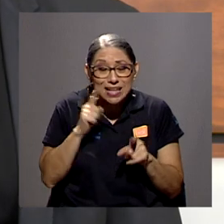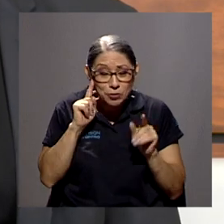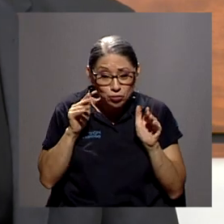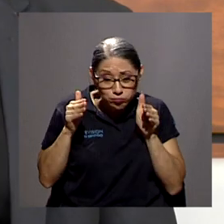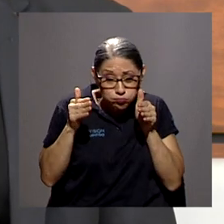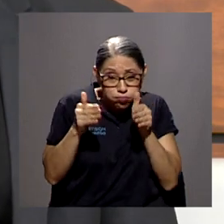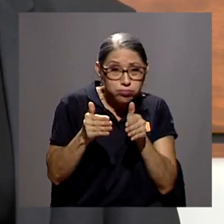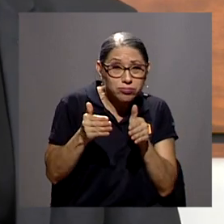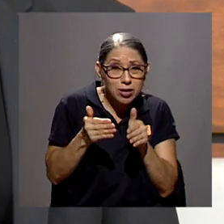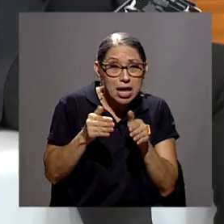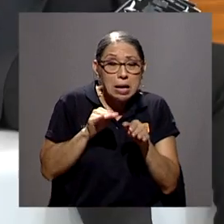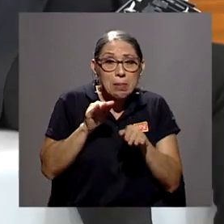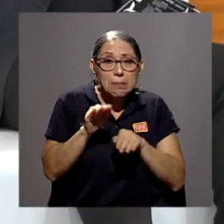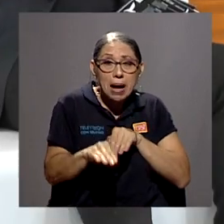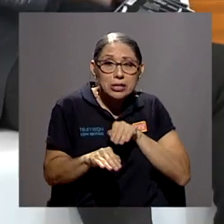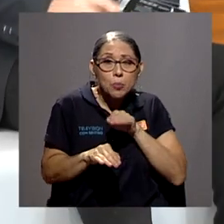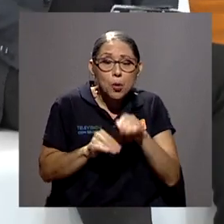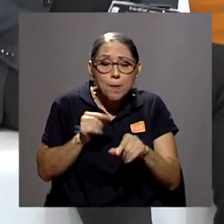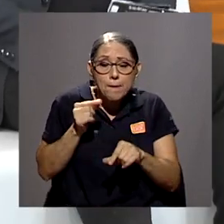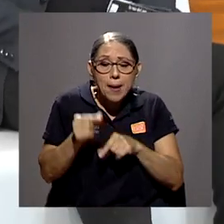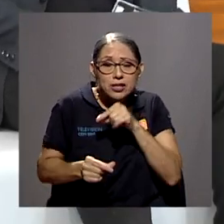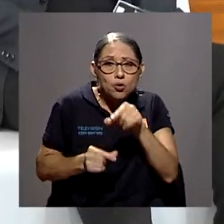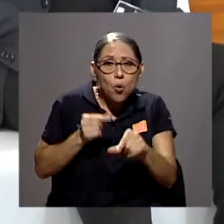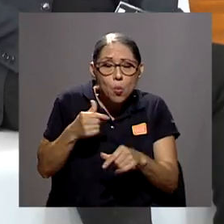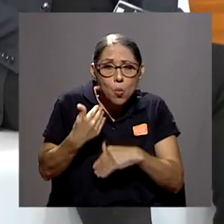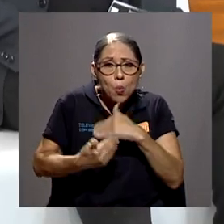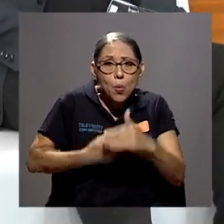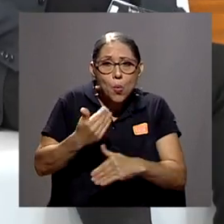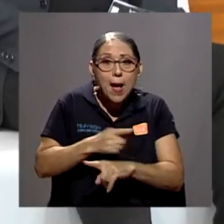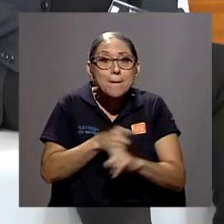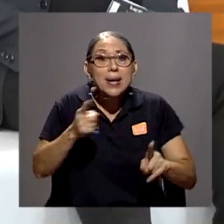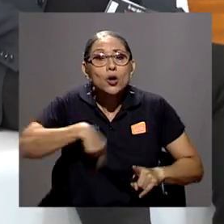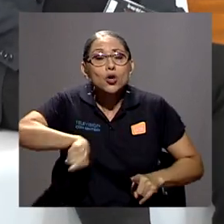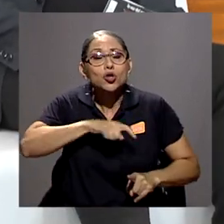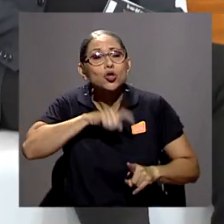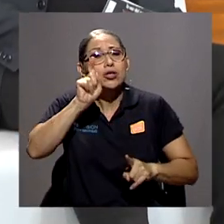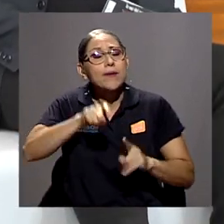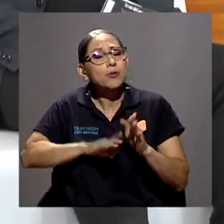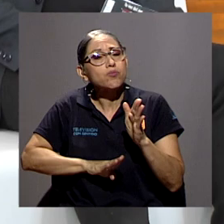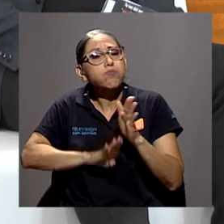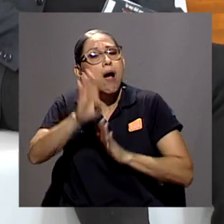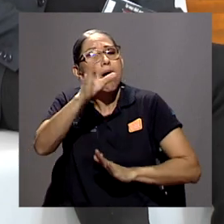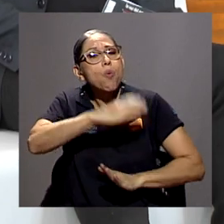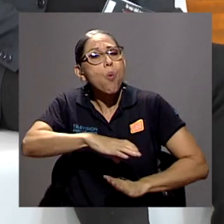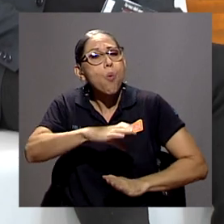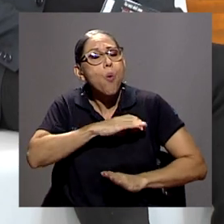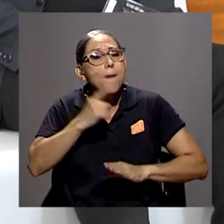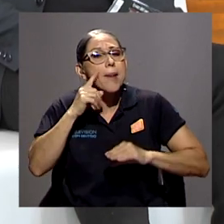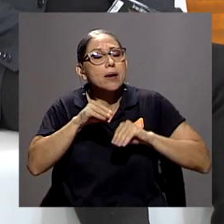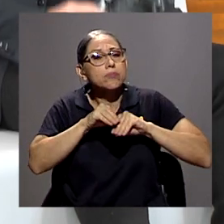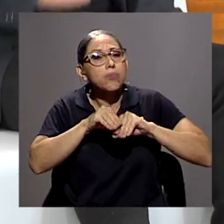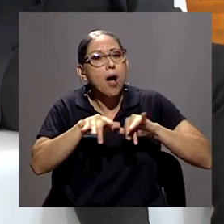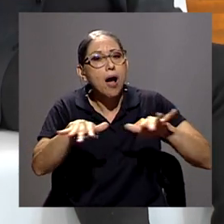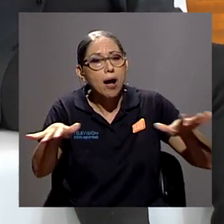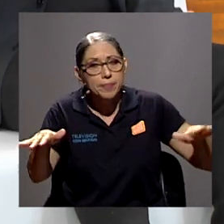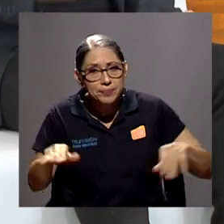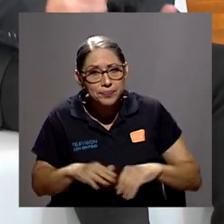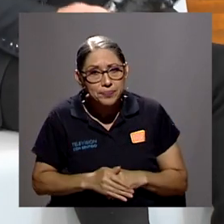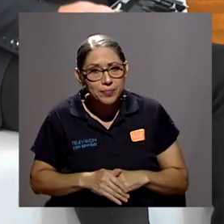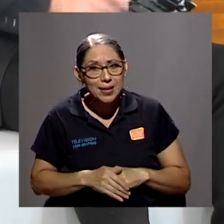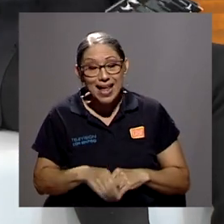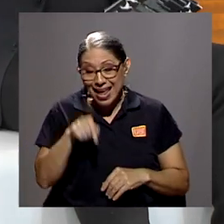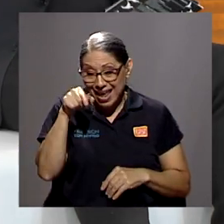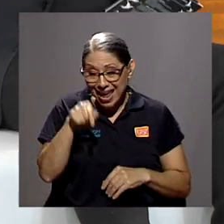cosas se vayan haciendo paso por paso pero tenemos que dar el salto cualitativo en el campo de la difusión en el campo de que